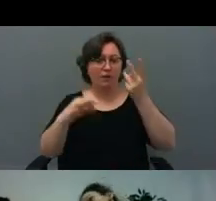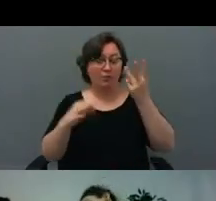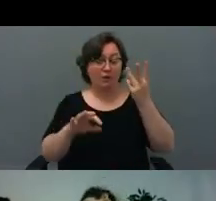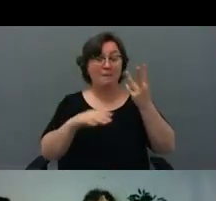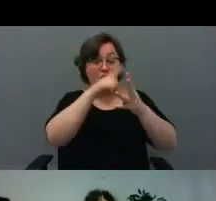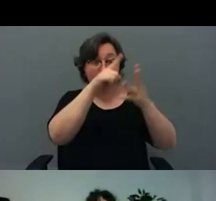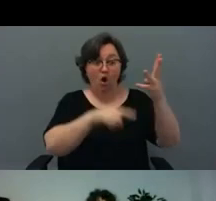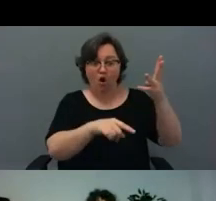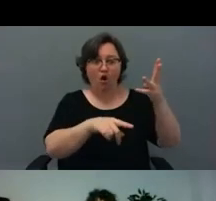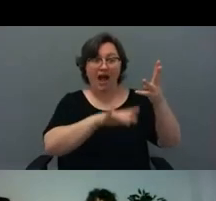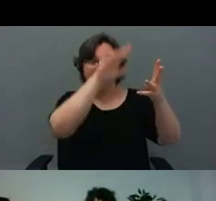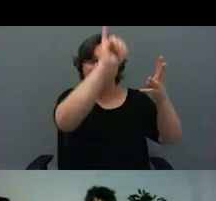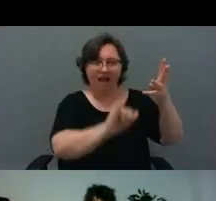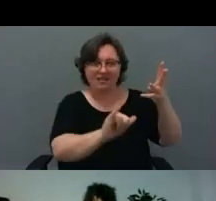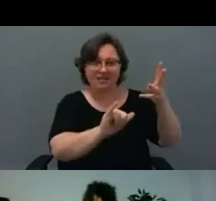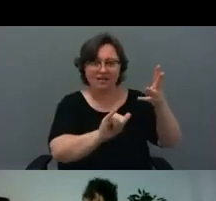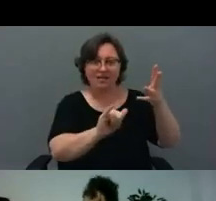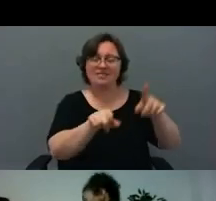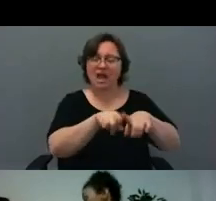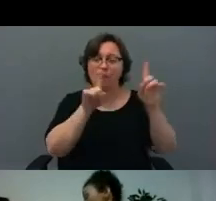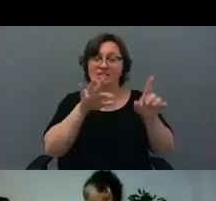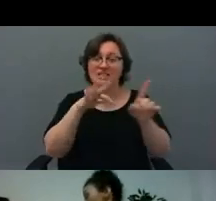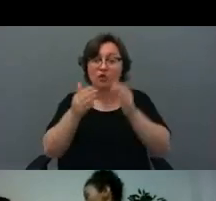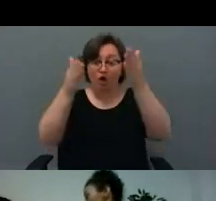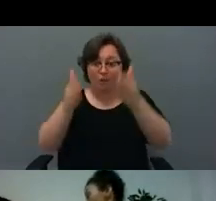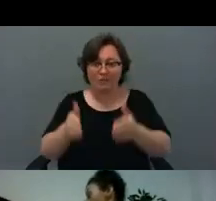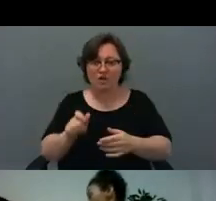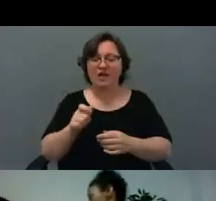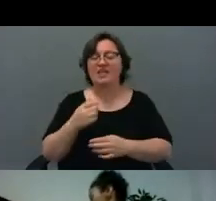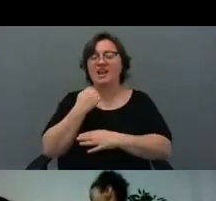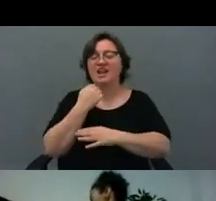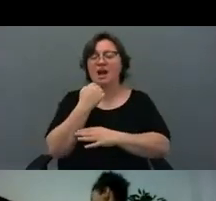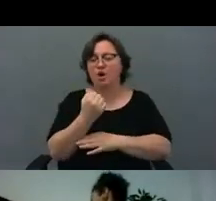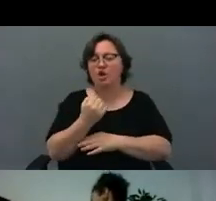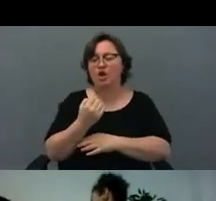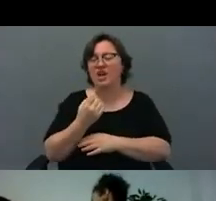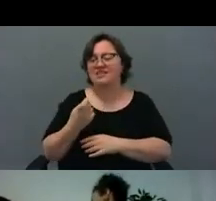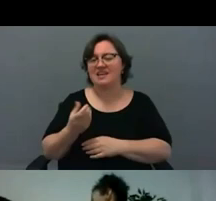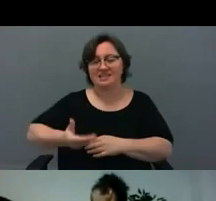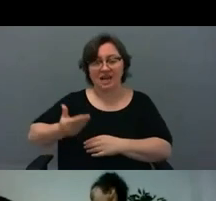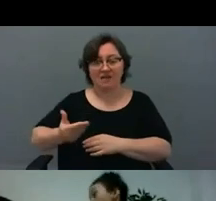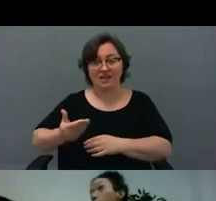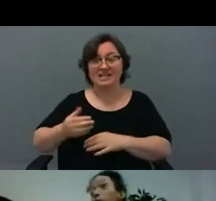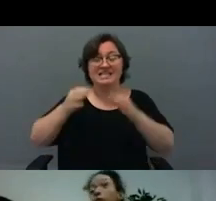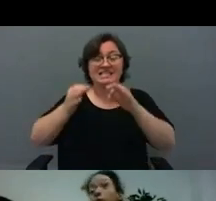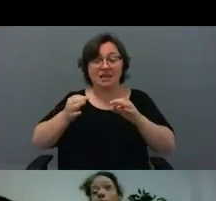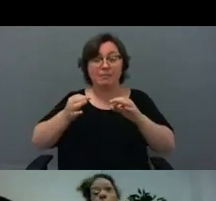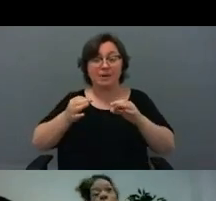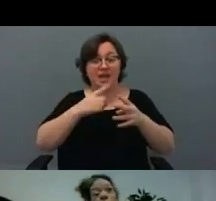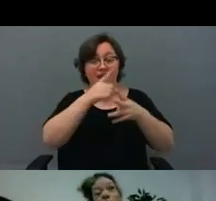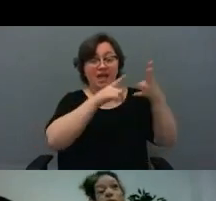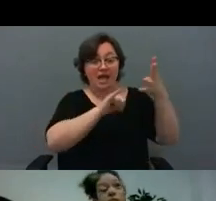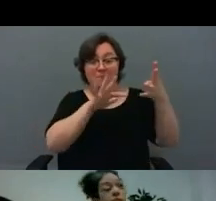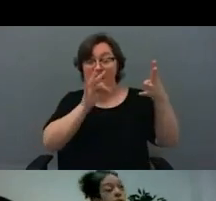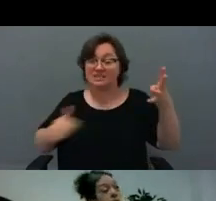en cualquier caso, y teniendo en cuenta la situación de grandes necesidades de apoyo en parálisis cerebral, que exista siempre la posibilidad de acudir a